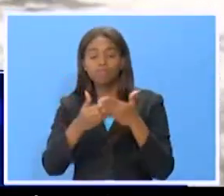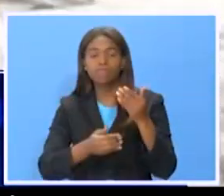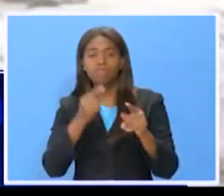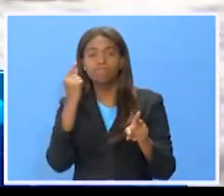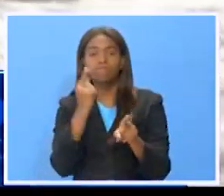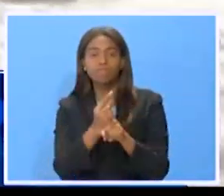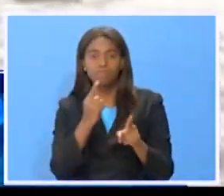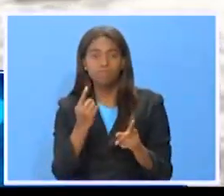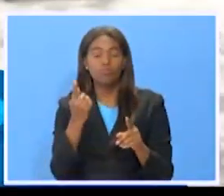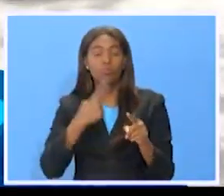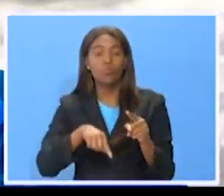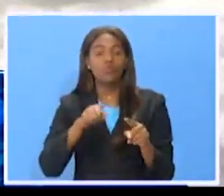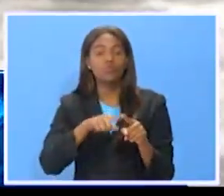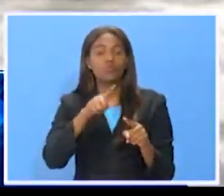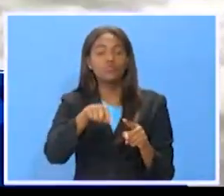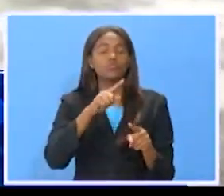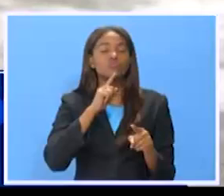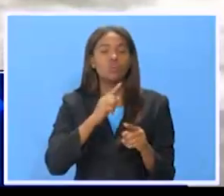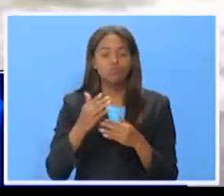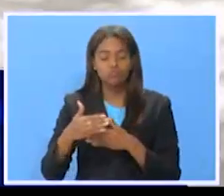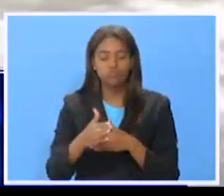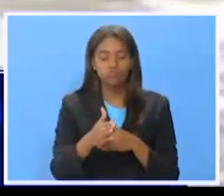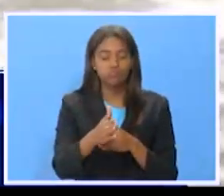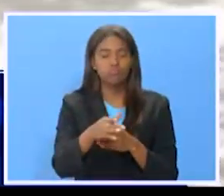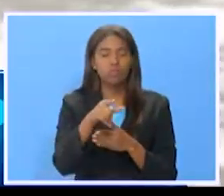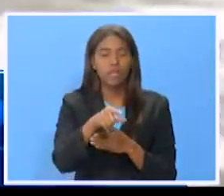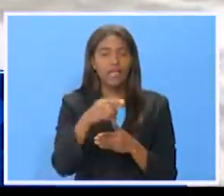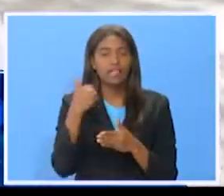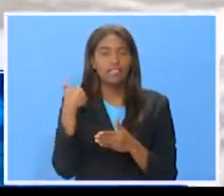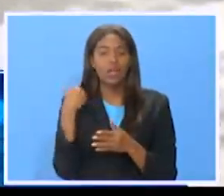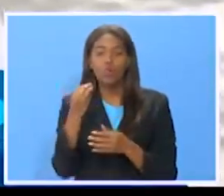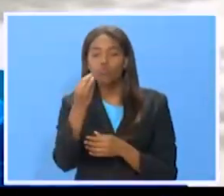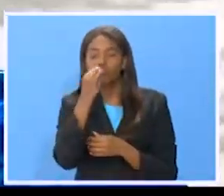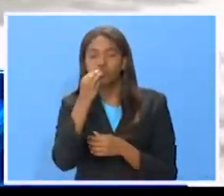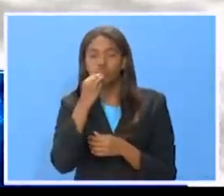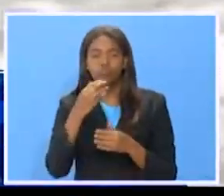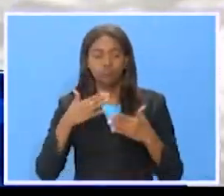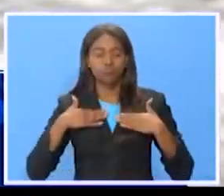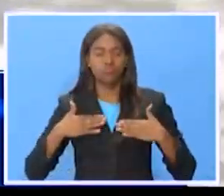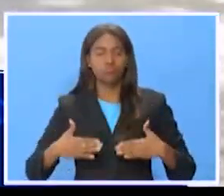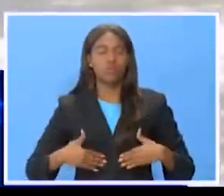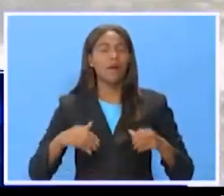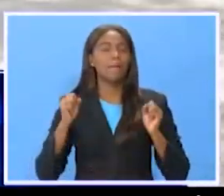que son animales que tienen una biometría o un cuerpo